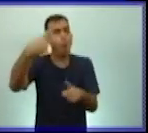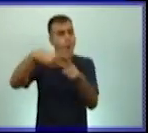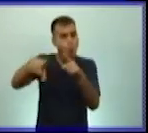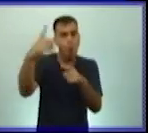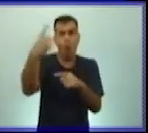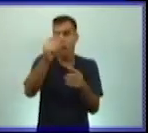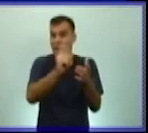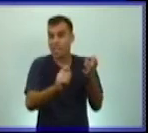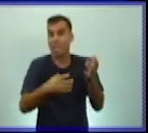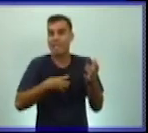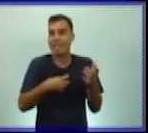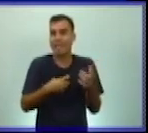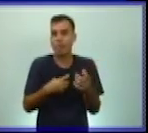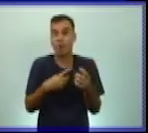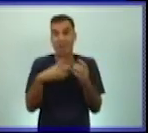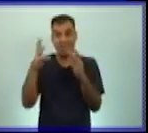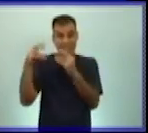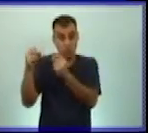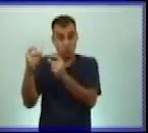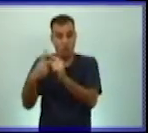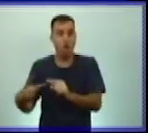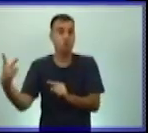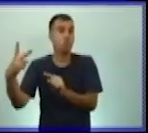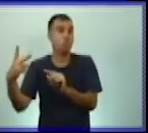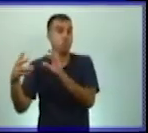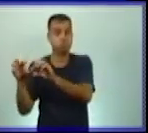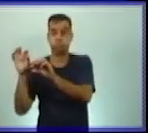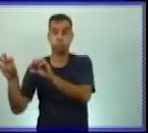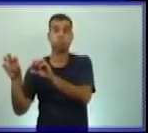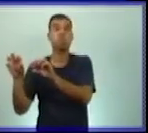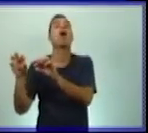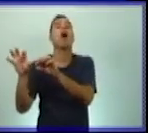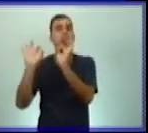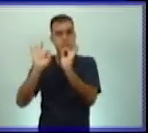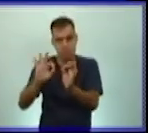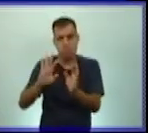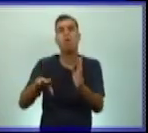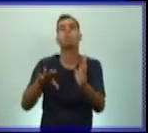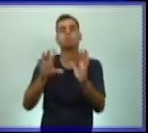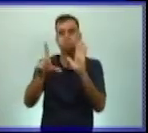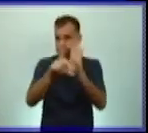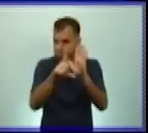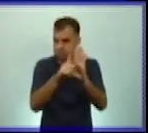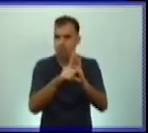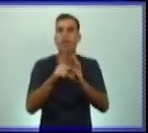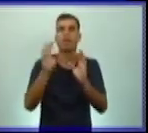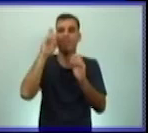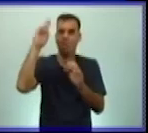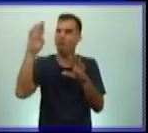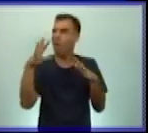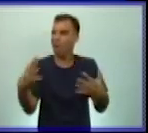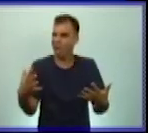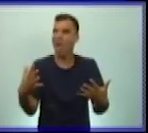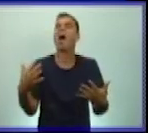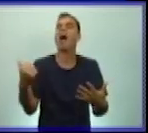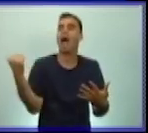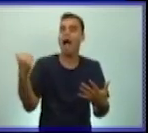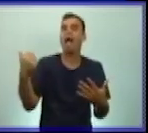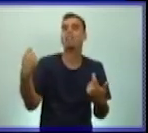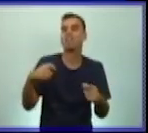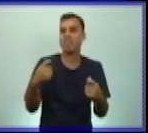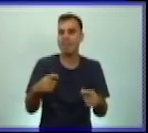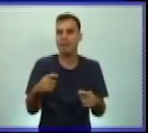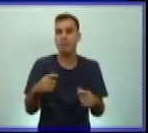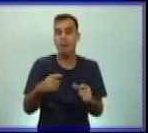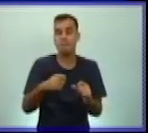donde tenemos dos sustancias producto. Pues bien, hacemos el mismo planteamiento de la ley teniendo en cuenta que acá debemos poner entonces